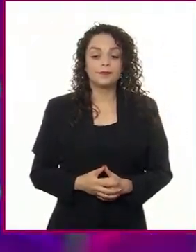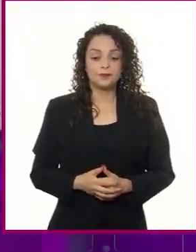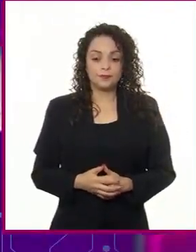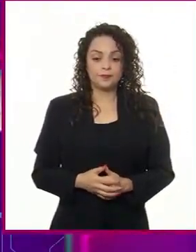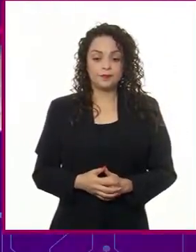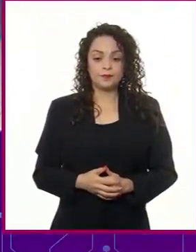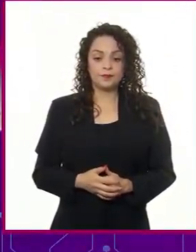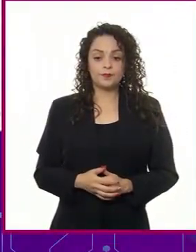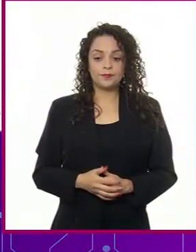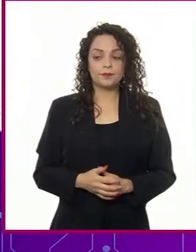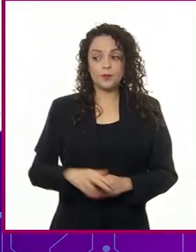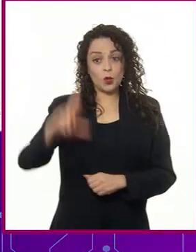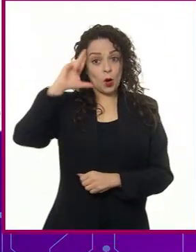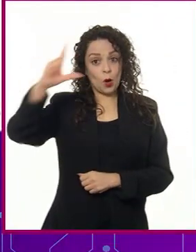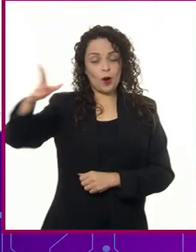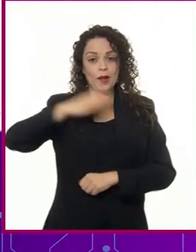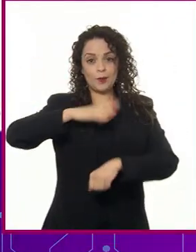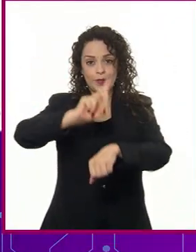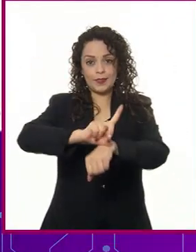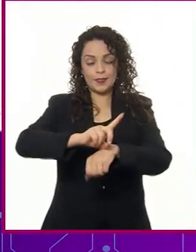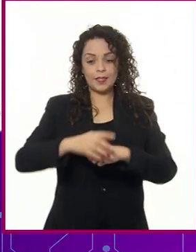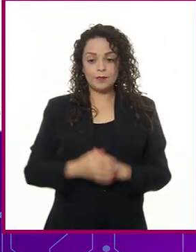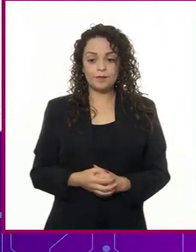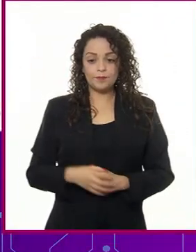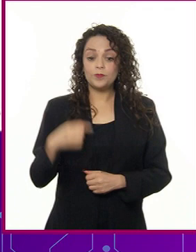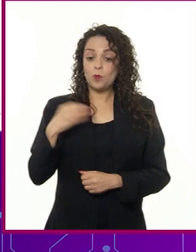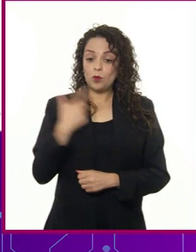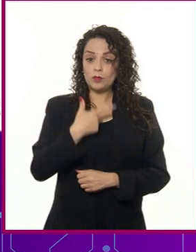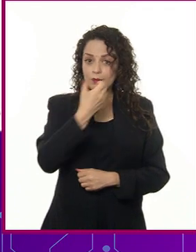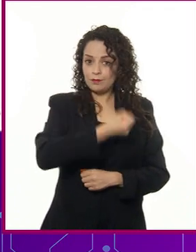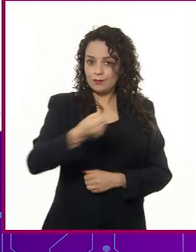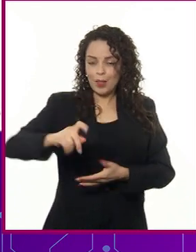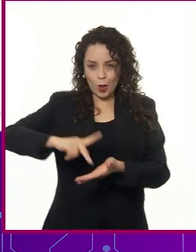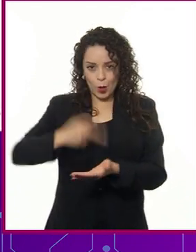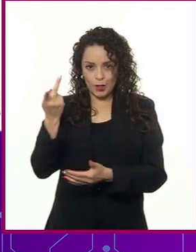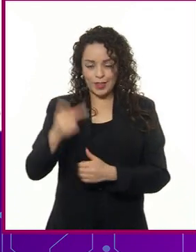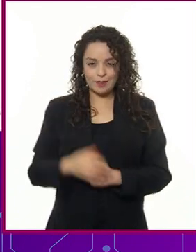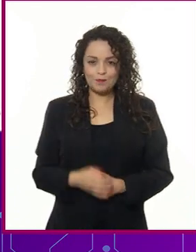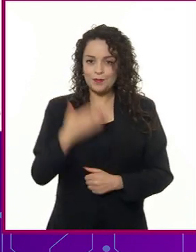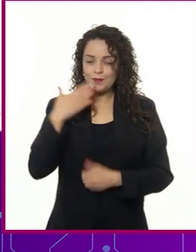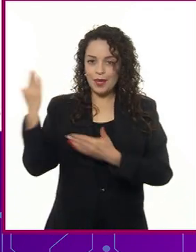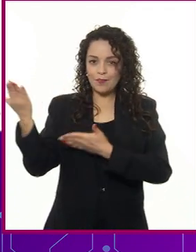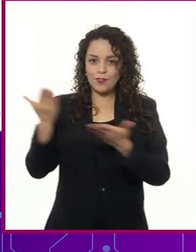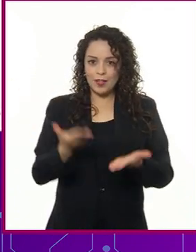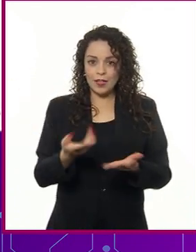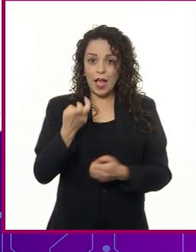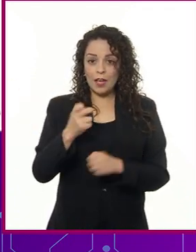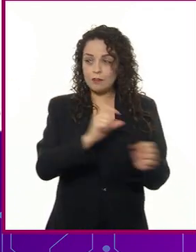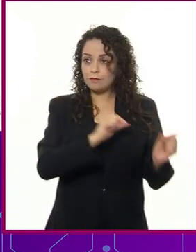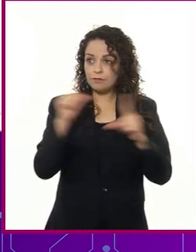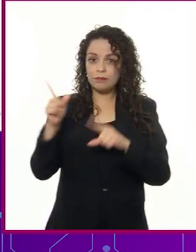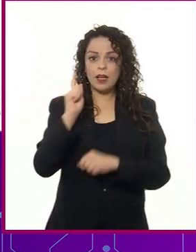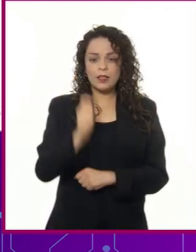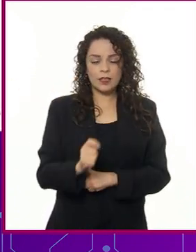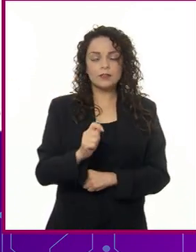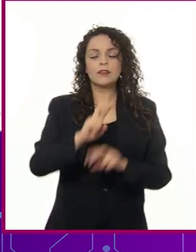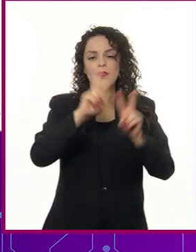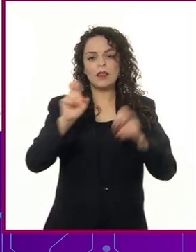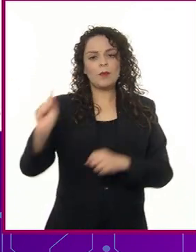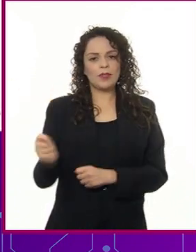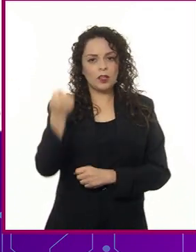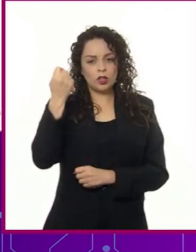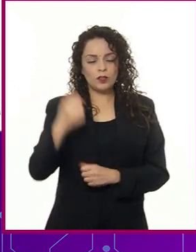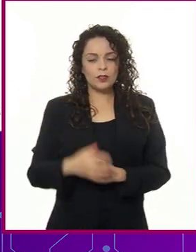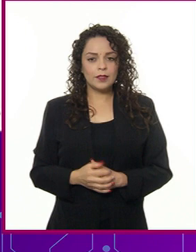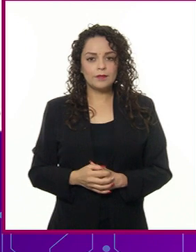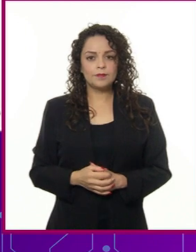Hola jóvenes, buen día. Me da gusto saludarlos nuevamente. Bienvenidos a una cápsula más de la materia de tecnología. En